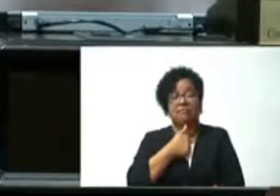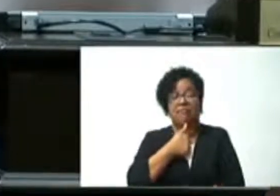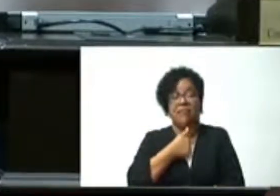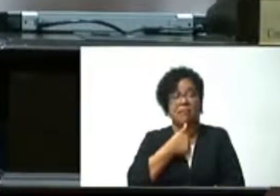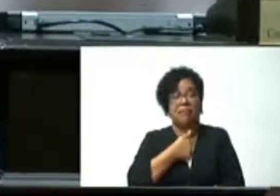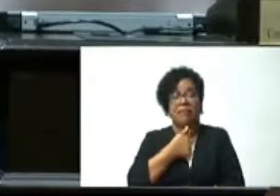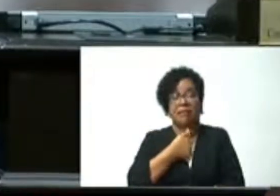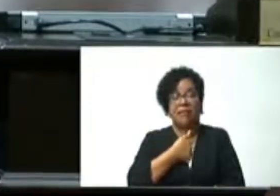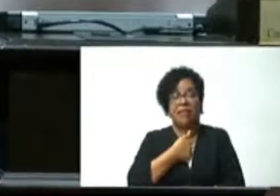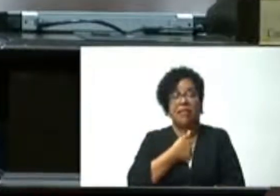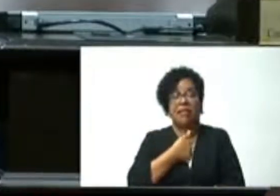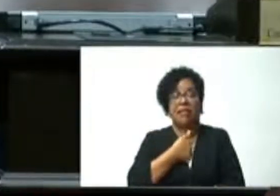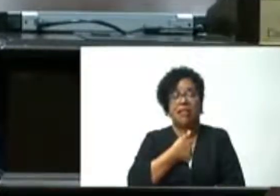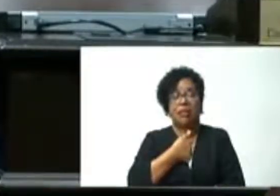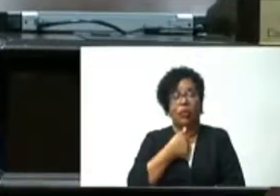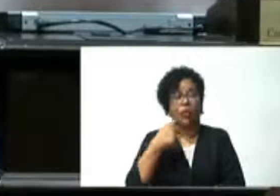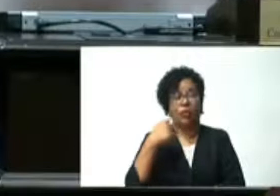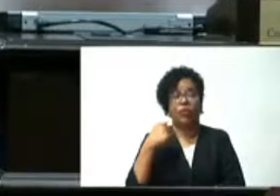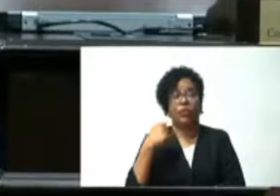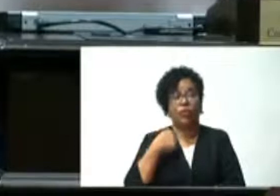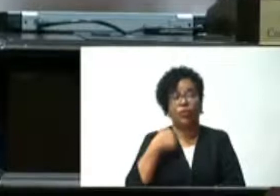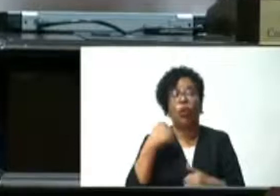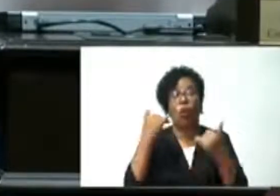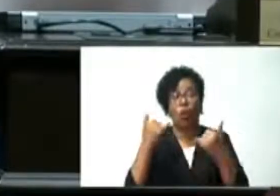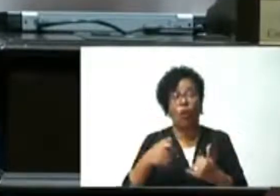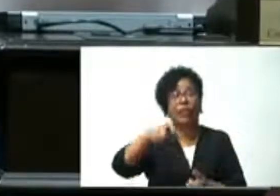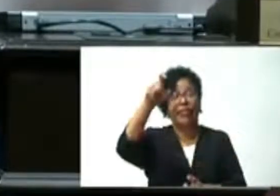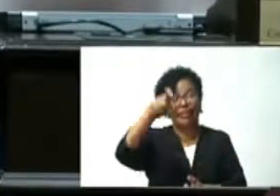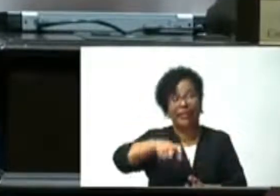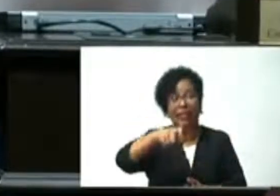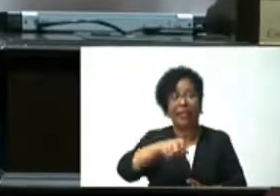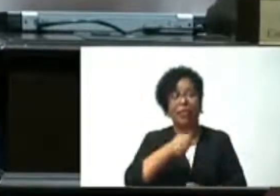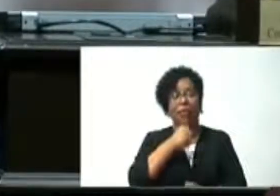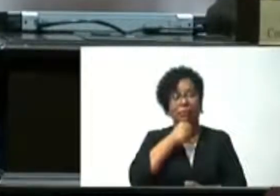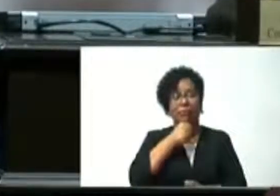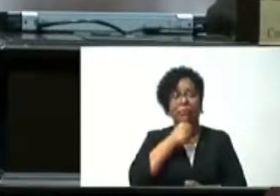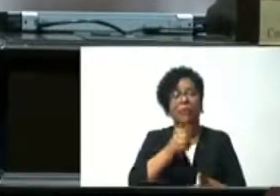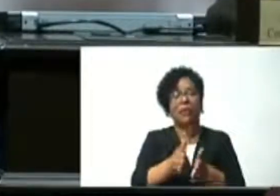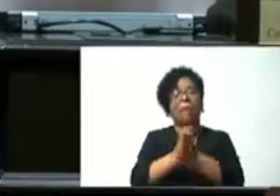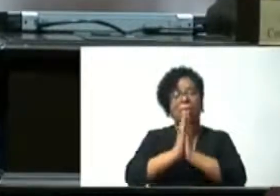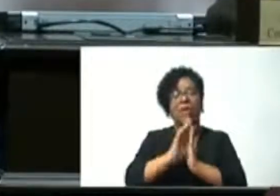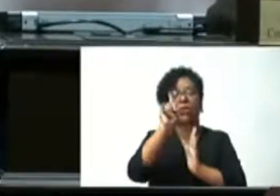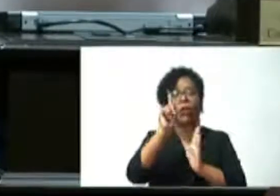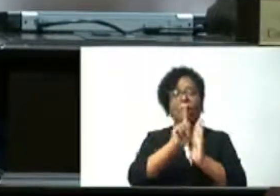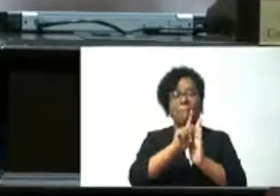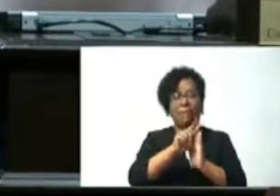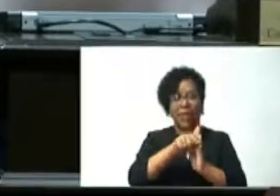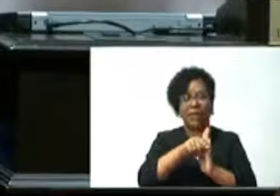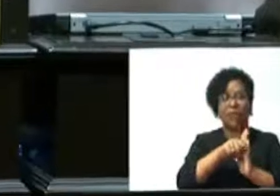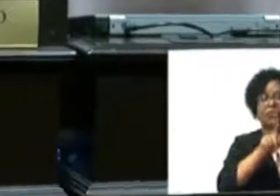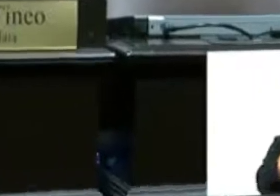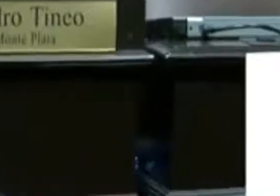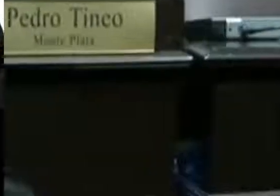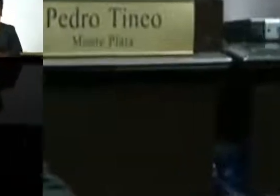no hacer uso de este micrófono para pedir un minuto de silencio En su memoria Muchísimas gracias señor presidente